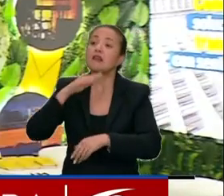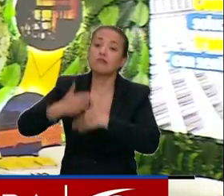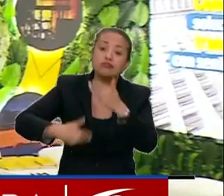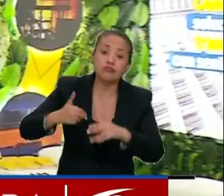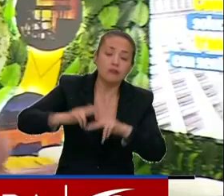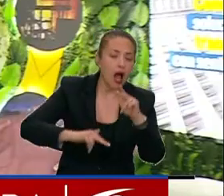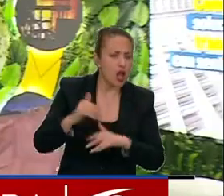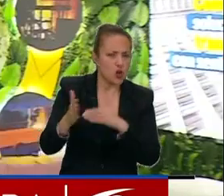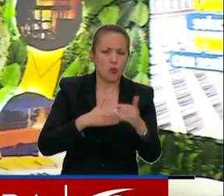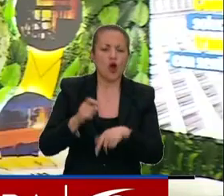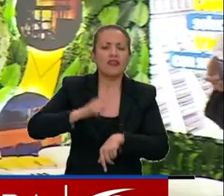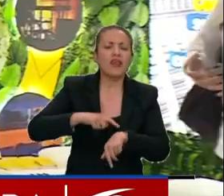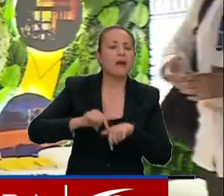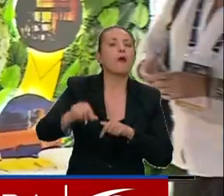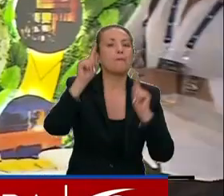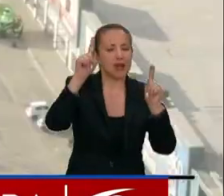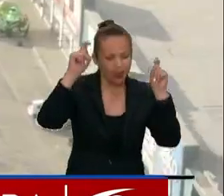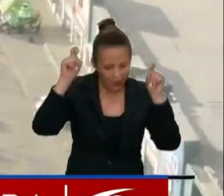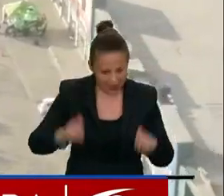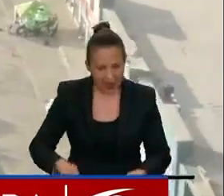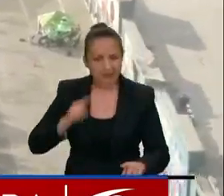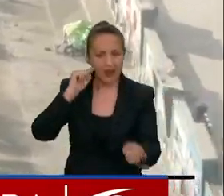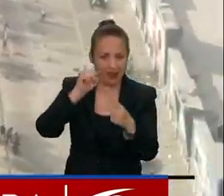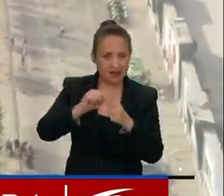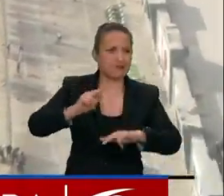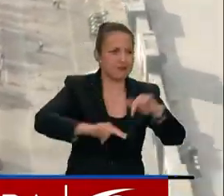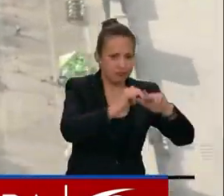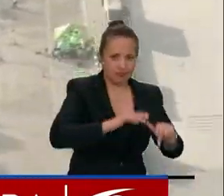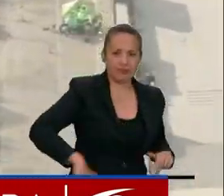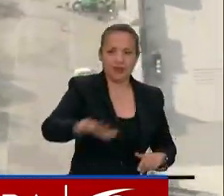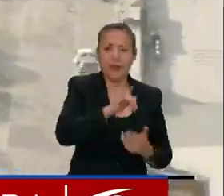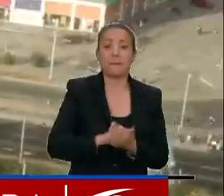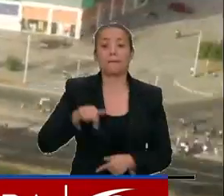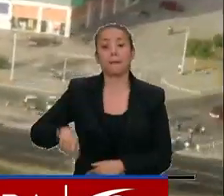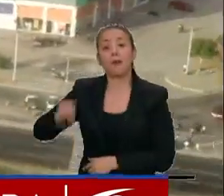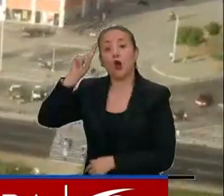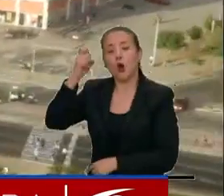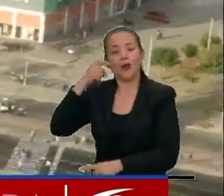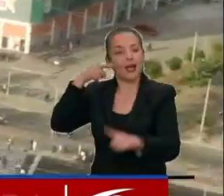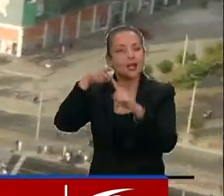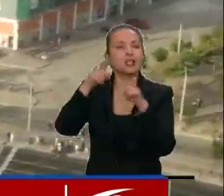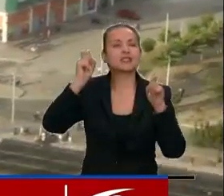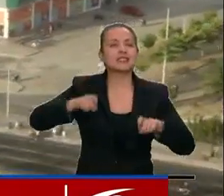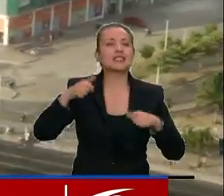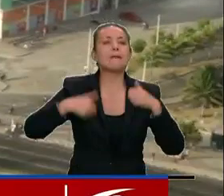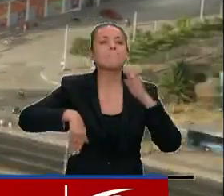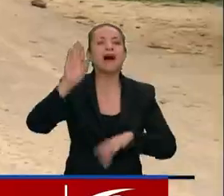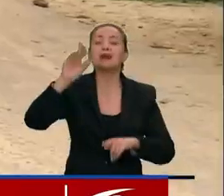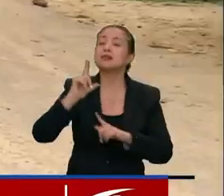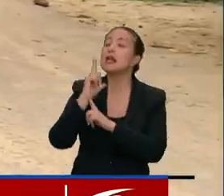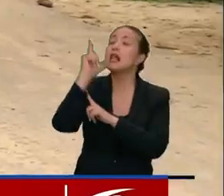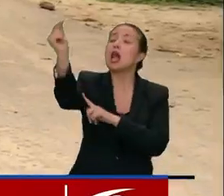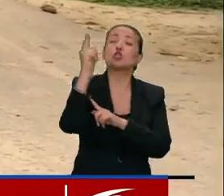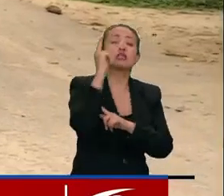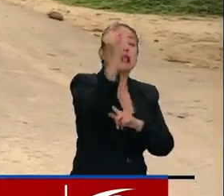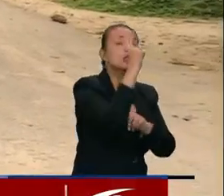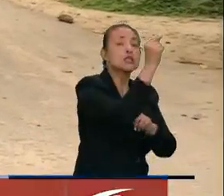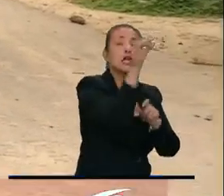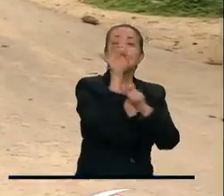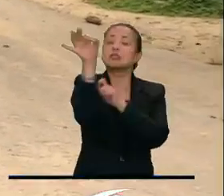país necesita hacer esa infraestructura. Entre las apuestas del gobierno está conectar a los territorios más apartados y la